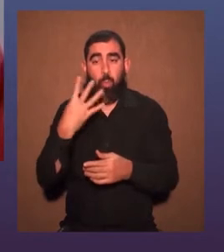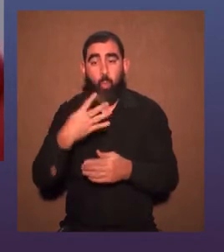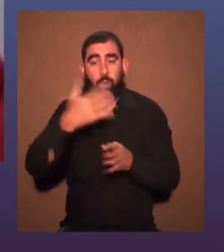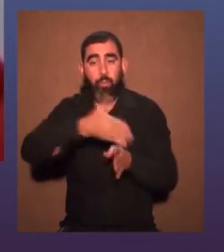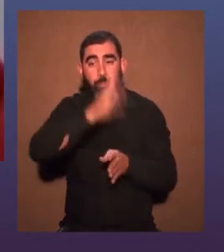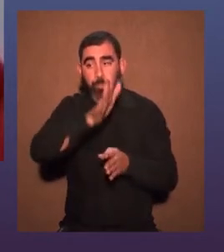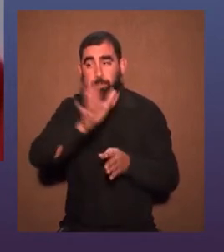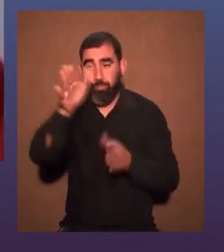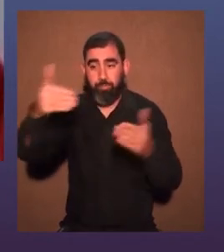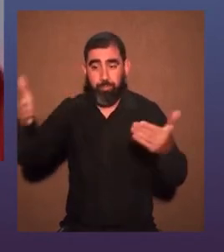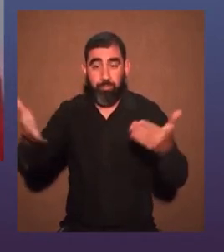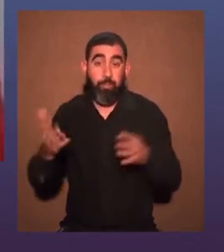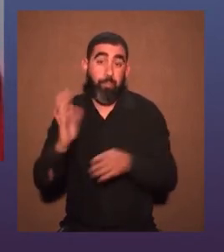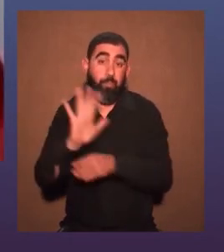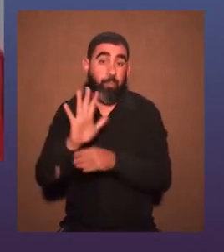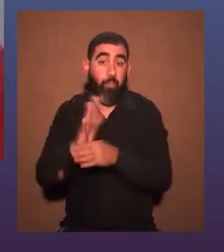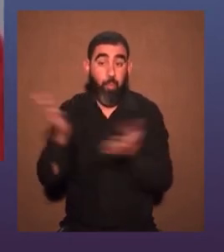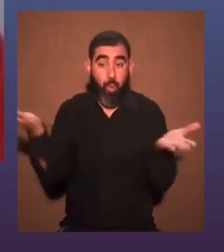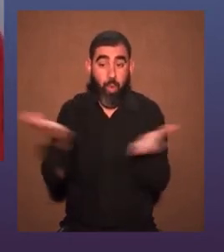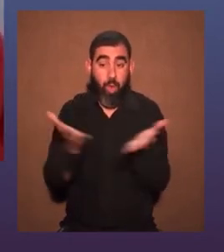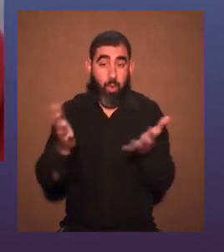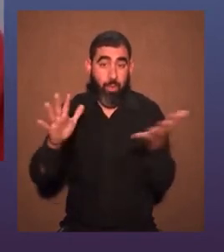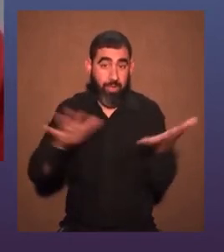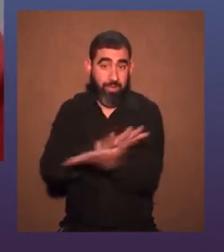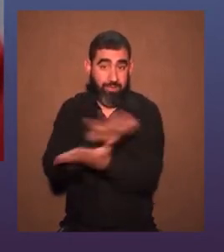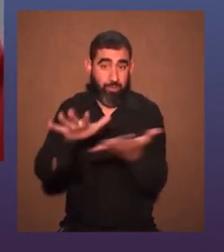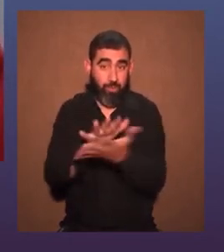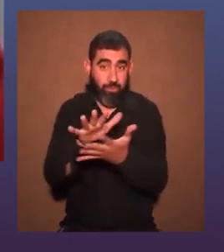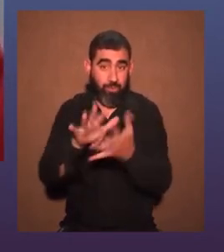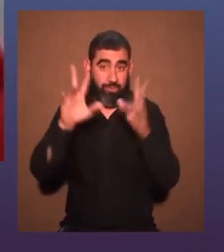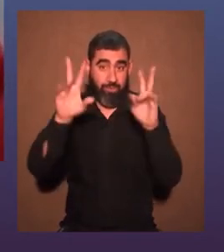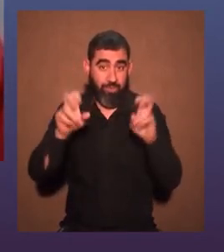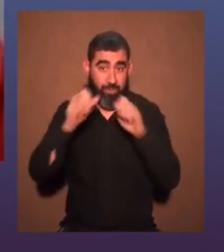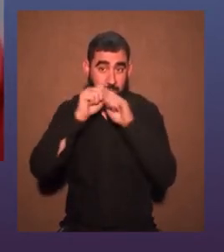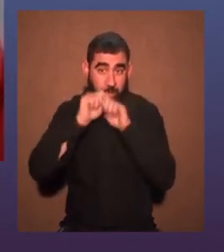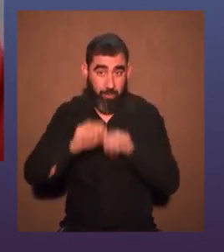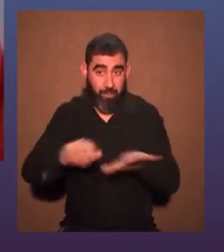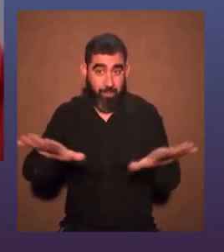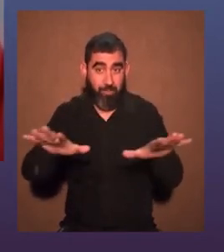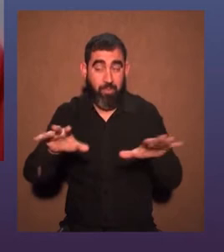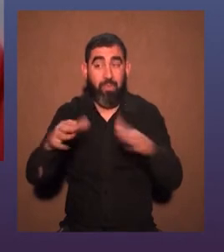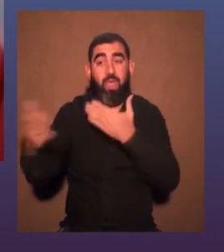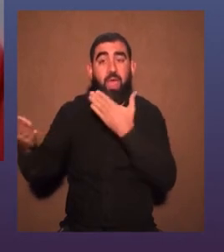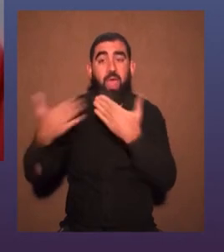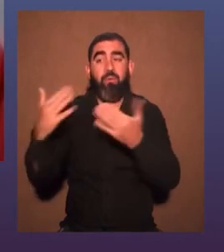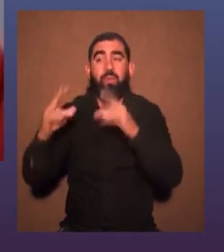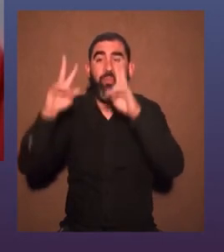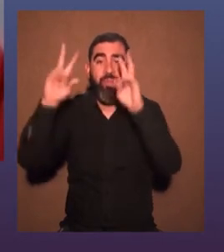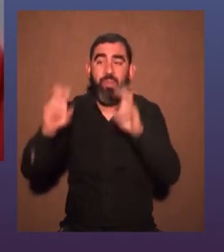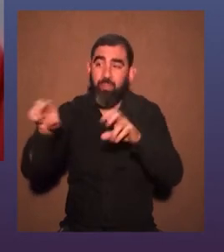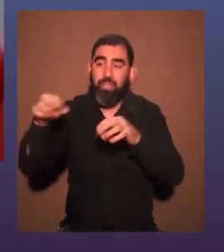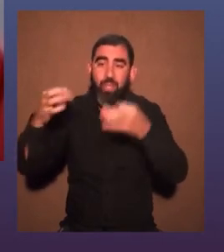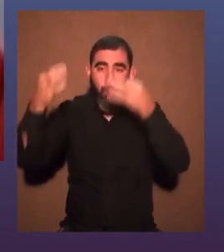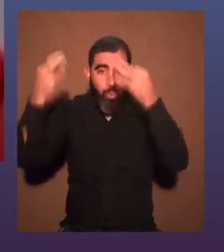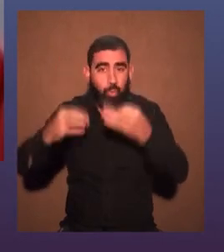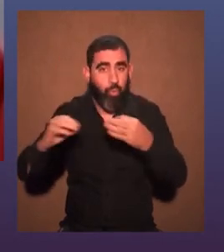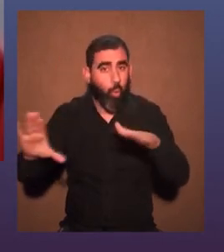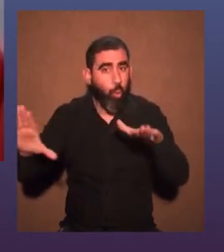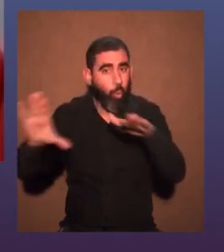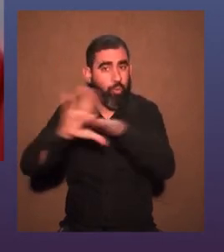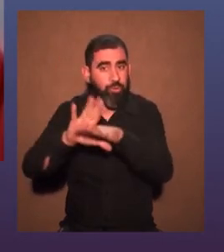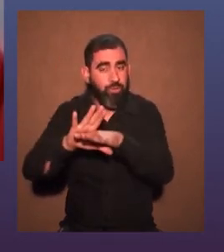paredes, un poco lo que nos está pasando en este momento. Uh-huh. Hablábamos con Marina, la coreógrafa, sobre ese tema, de que justo nos